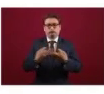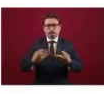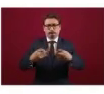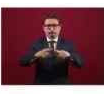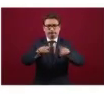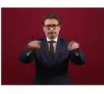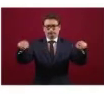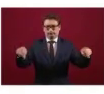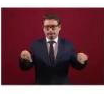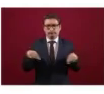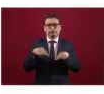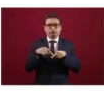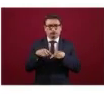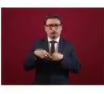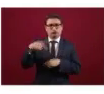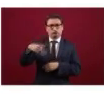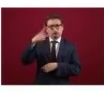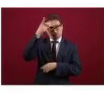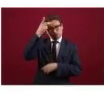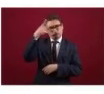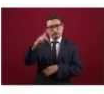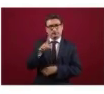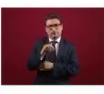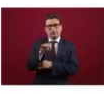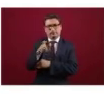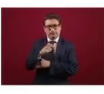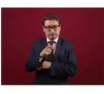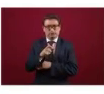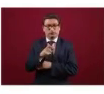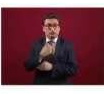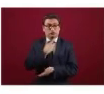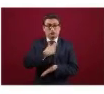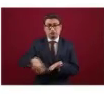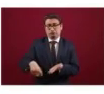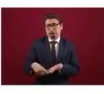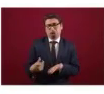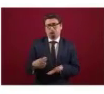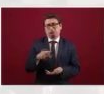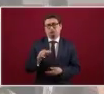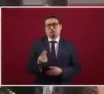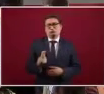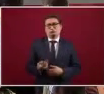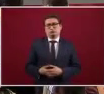es propiedad federal, no costó un solo peso para su adquisición.